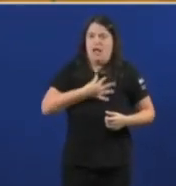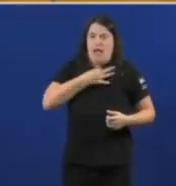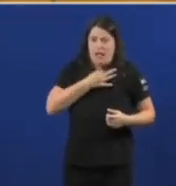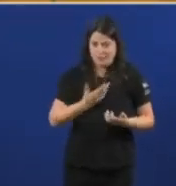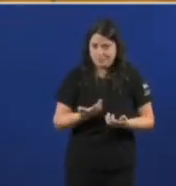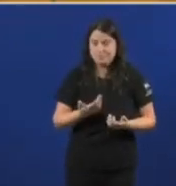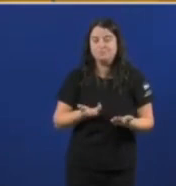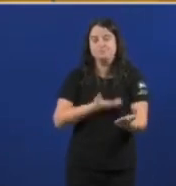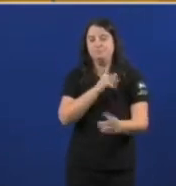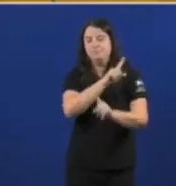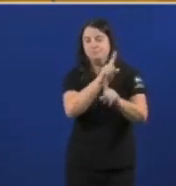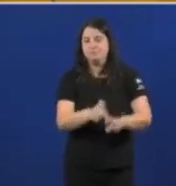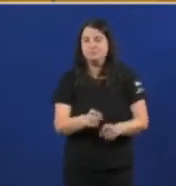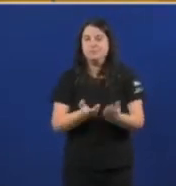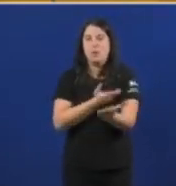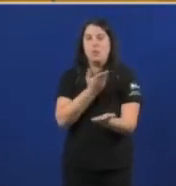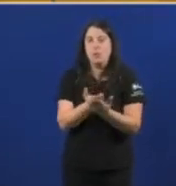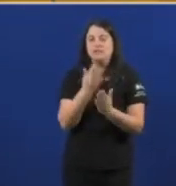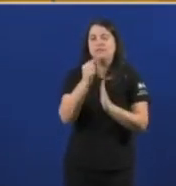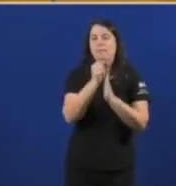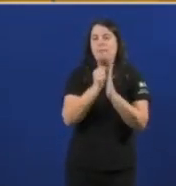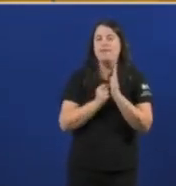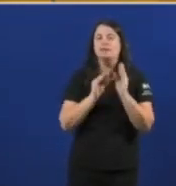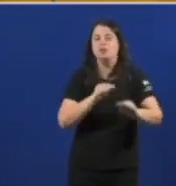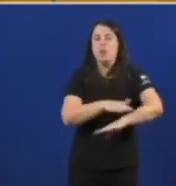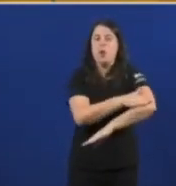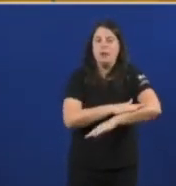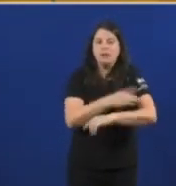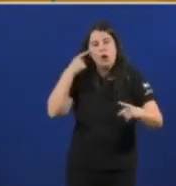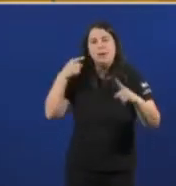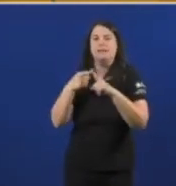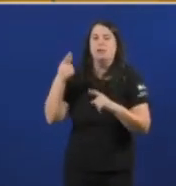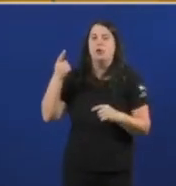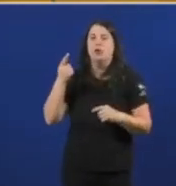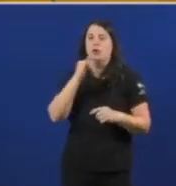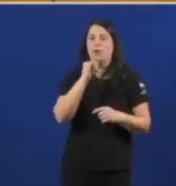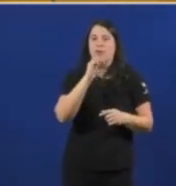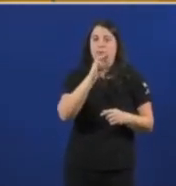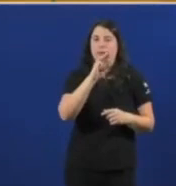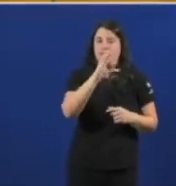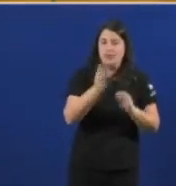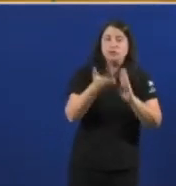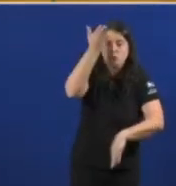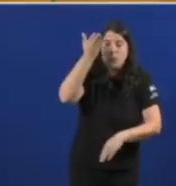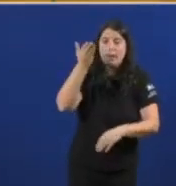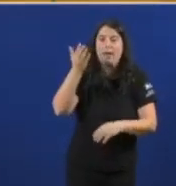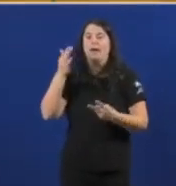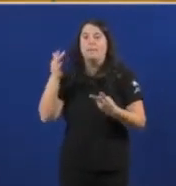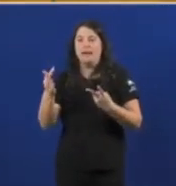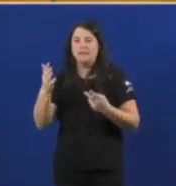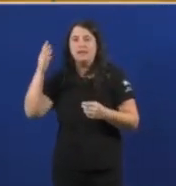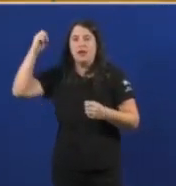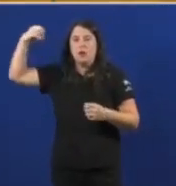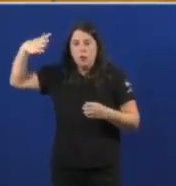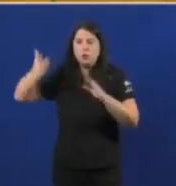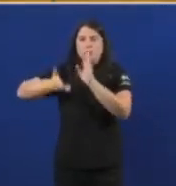as propostas e as medidas do seu Goberno para paliar os efectos da subida do IPC, en particular da escandalosa factura